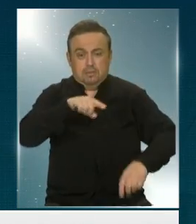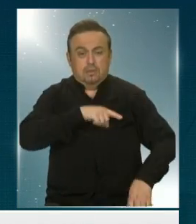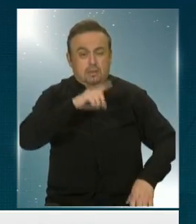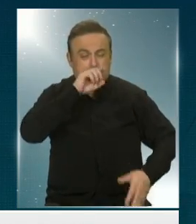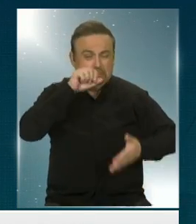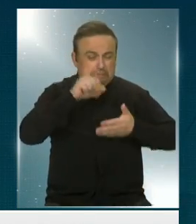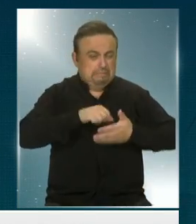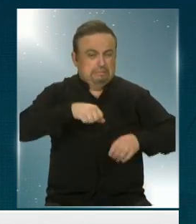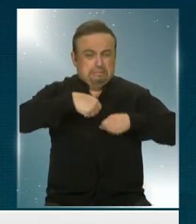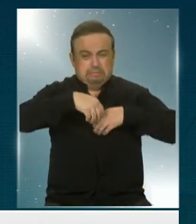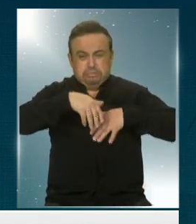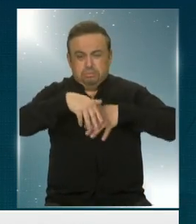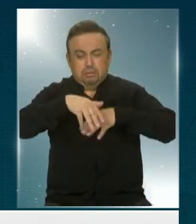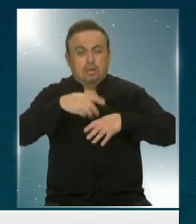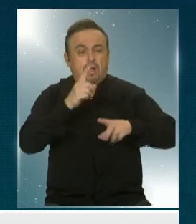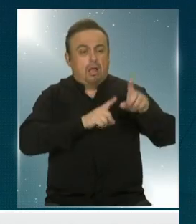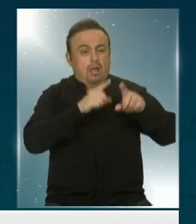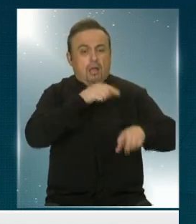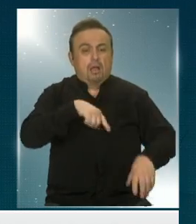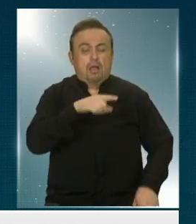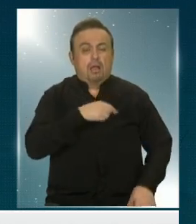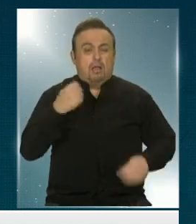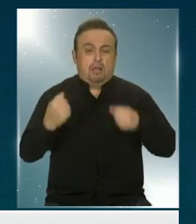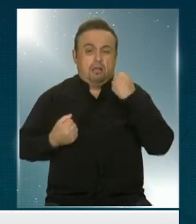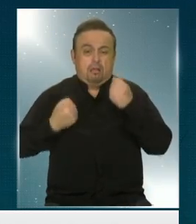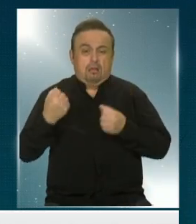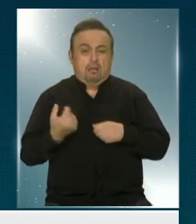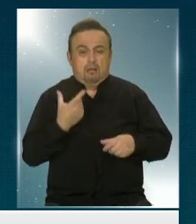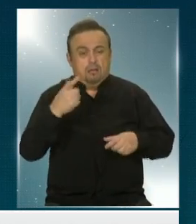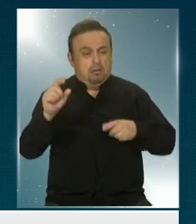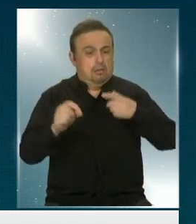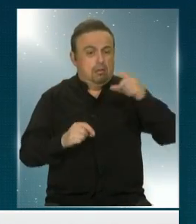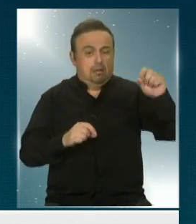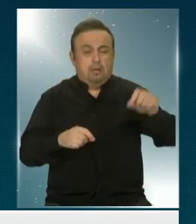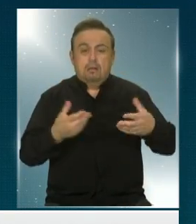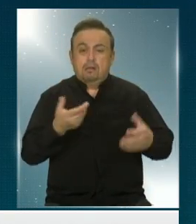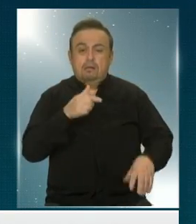que se encontraban en este lugar. Algunas personas comenzaron a correr, a escapar por las diversas